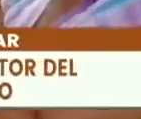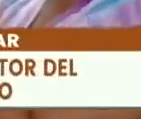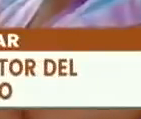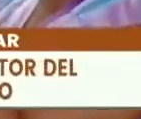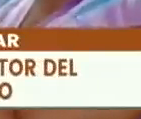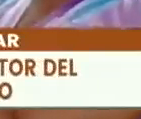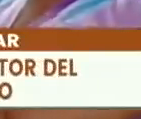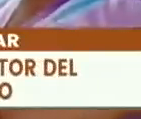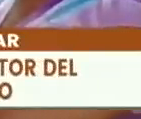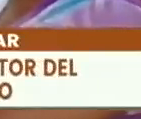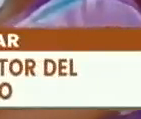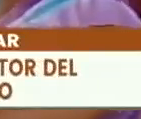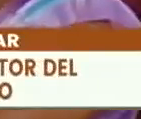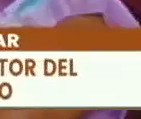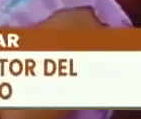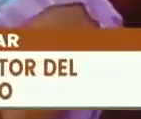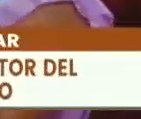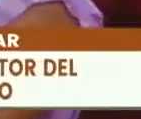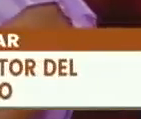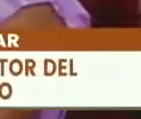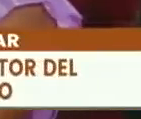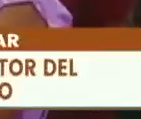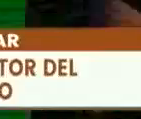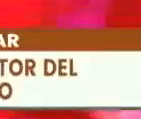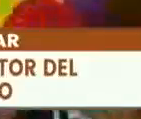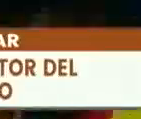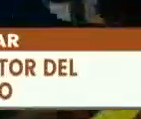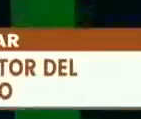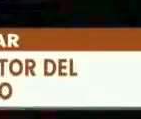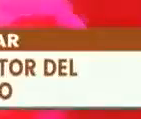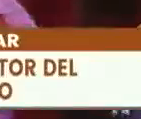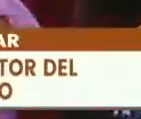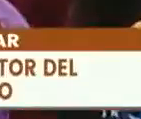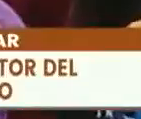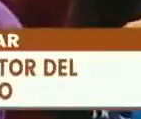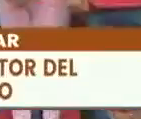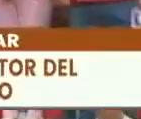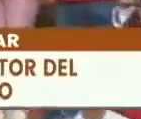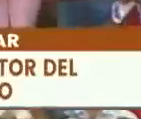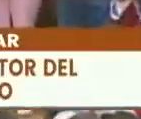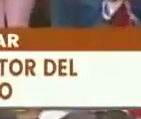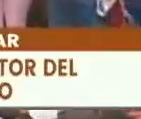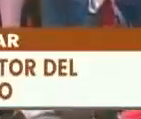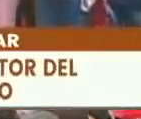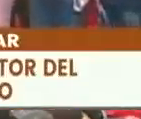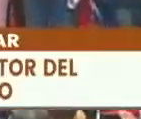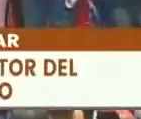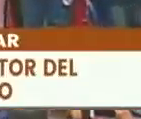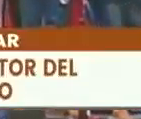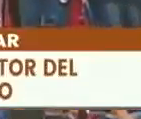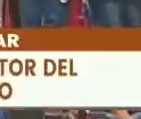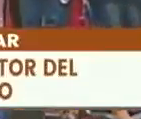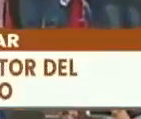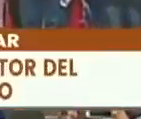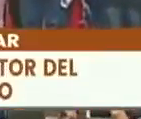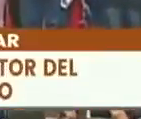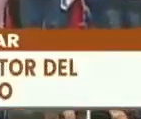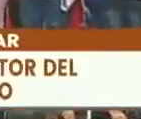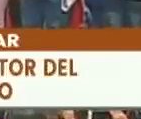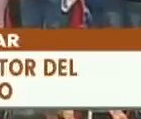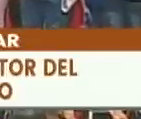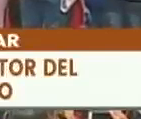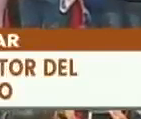30 de abril. Esa foto no aparece. La mandó a borrar, yo la tengo guardada. Busca a María Corina,